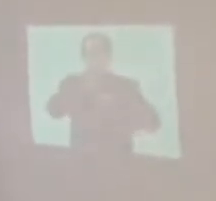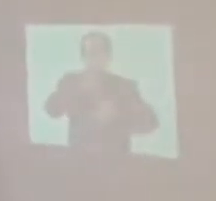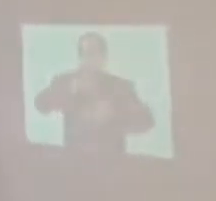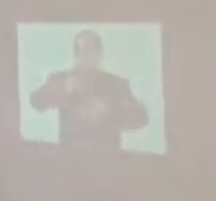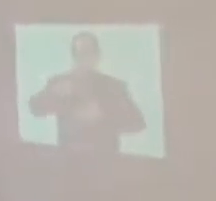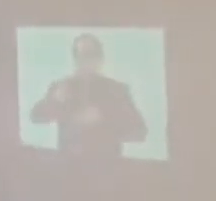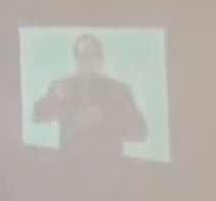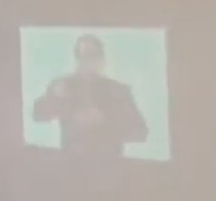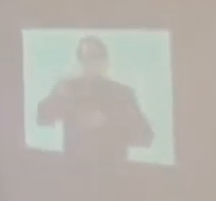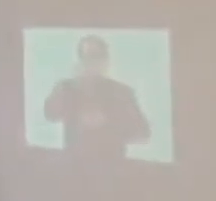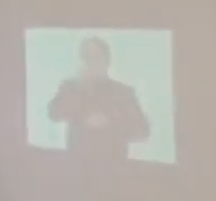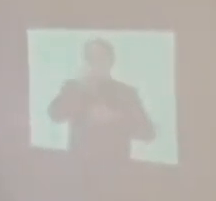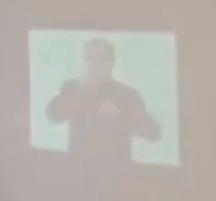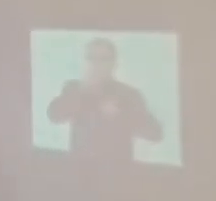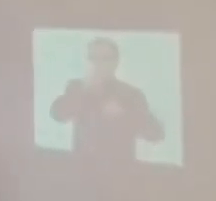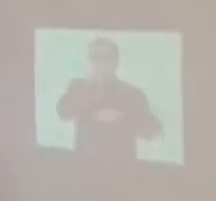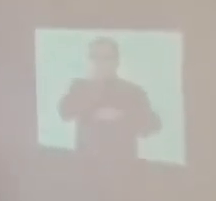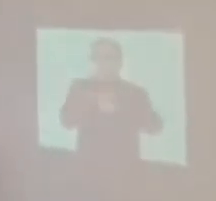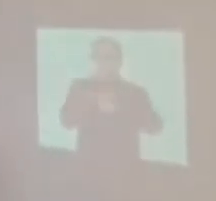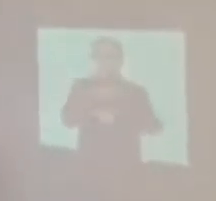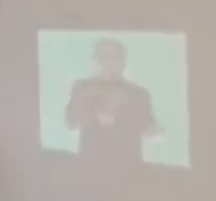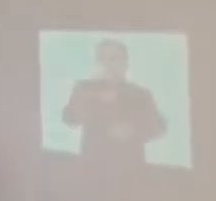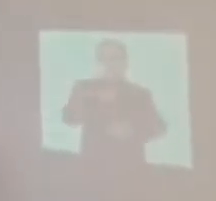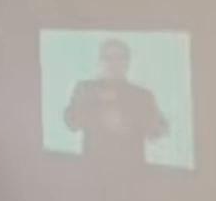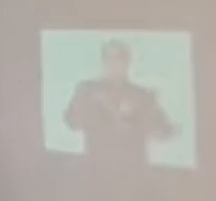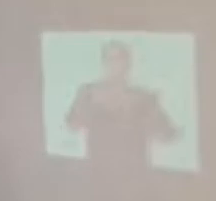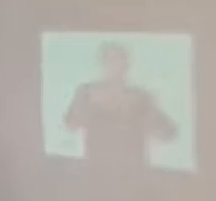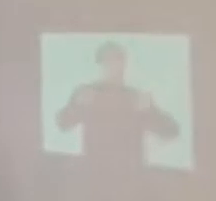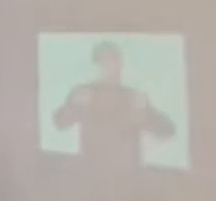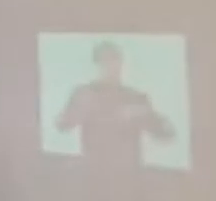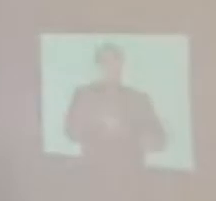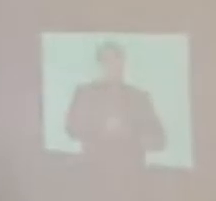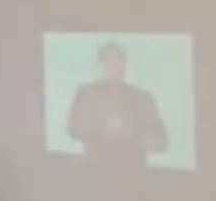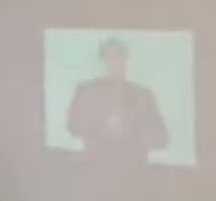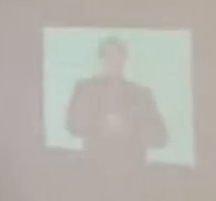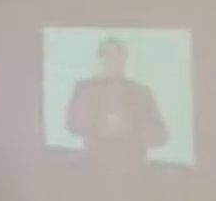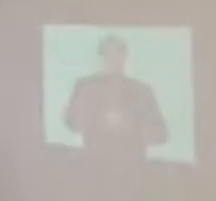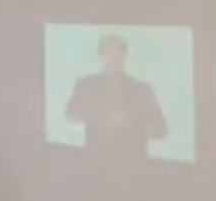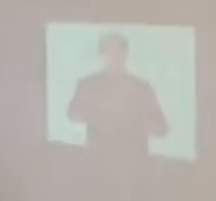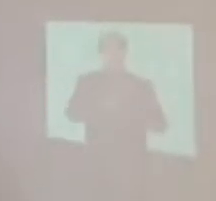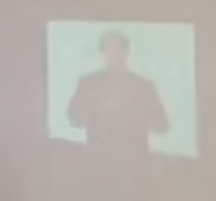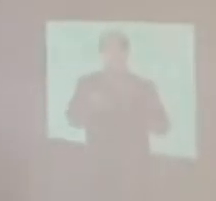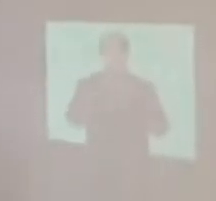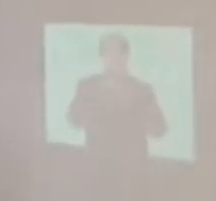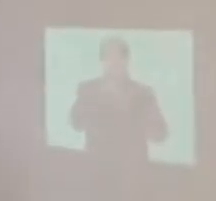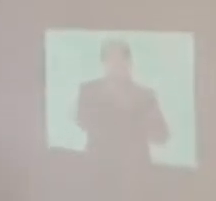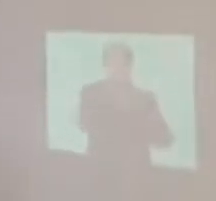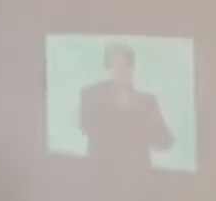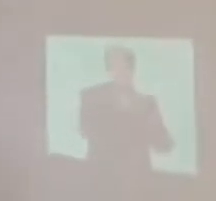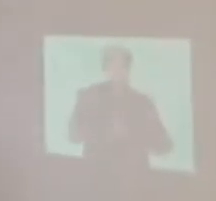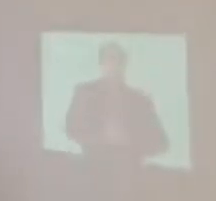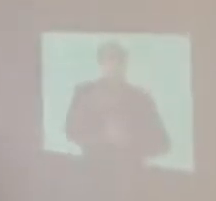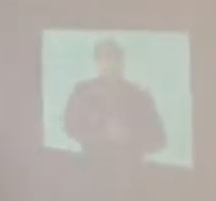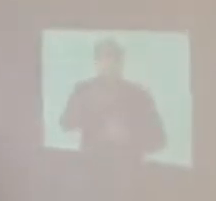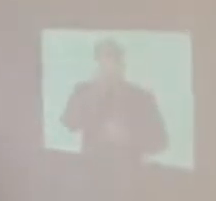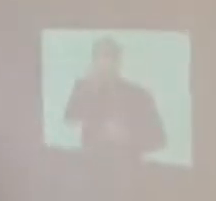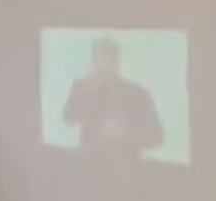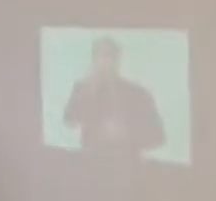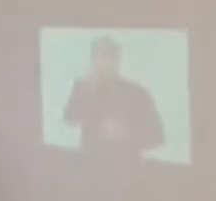compromiso, responsabilidad, honestidad, transparencia, austeridad y cercanía. Vivimos tiempos